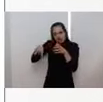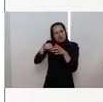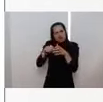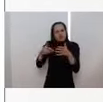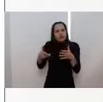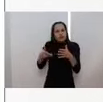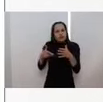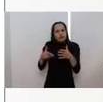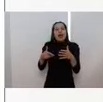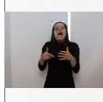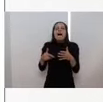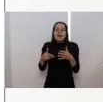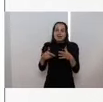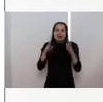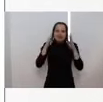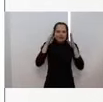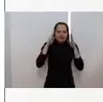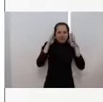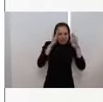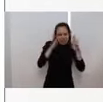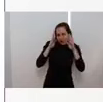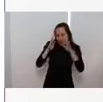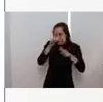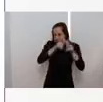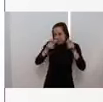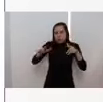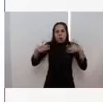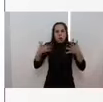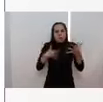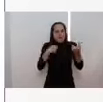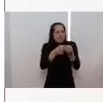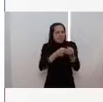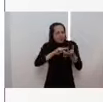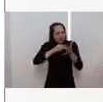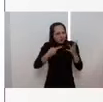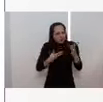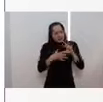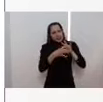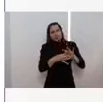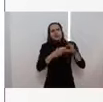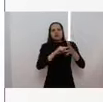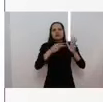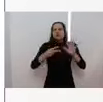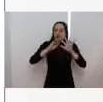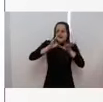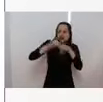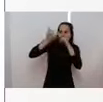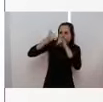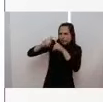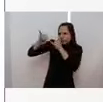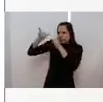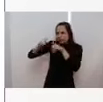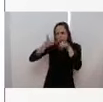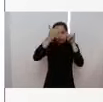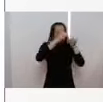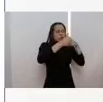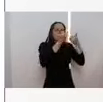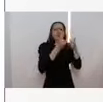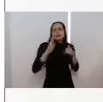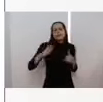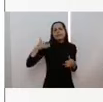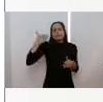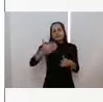garantizar la atención de los pacientes apoyados en la tecnología a través de la teleconsulta posteriormente y cuando